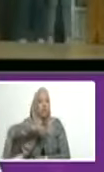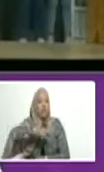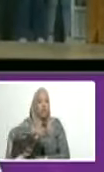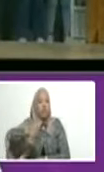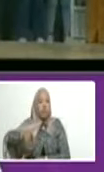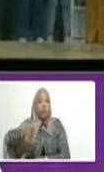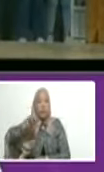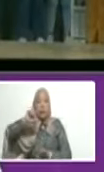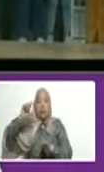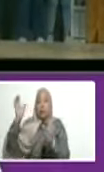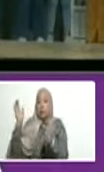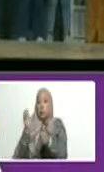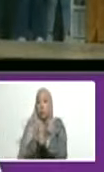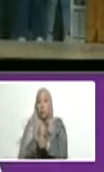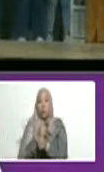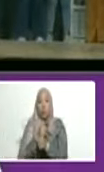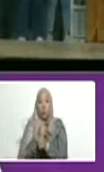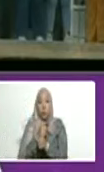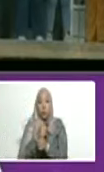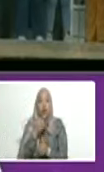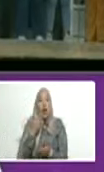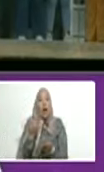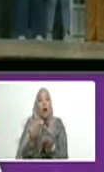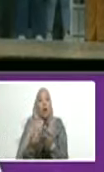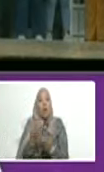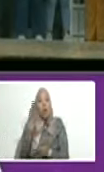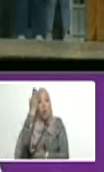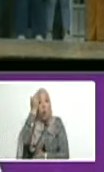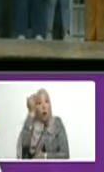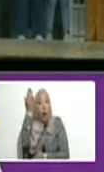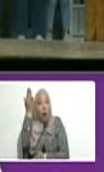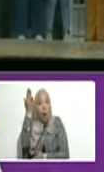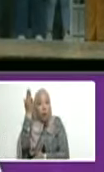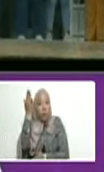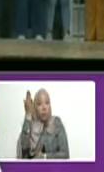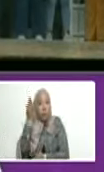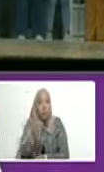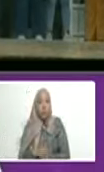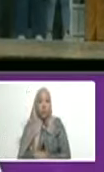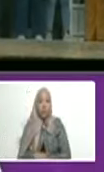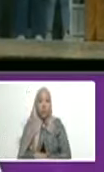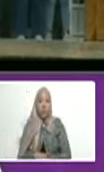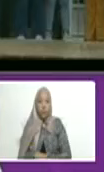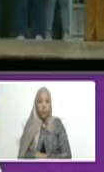Los descubrimos. ¿Gracias a quién? A Dios.